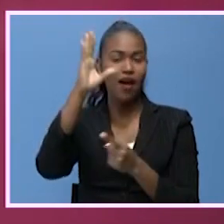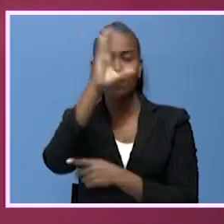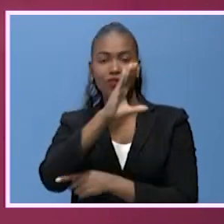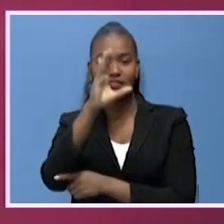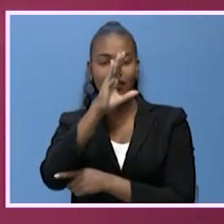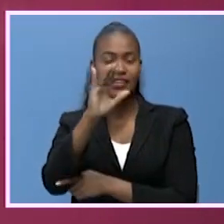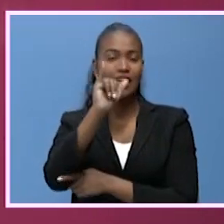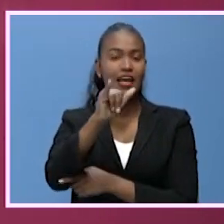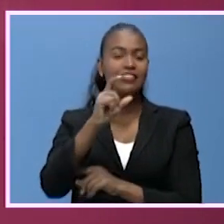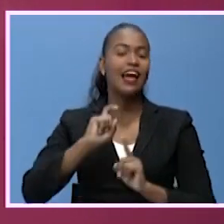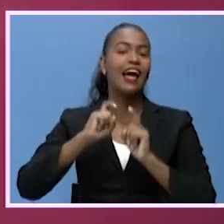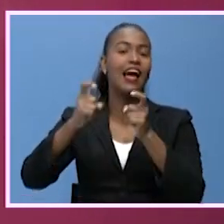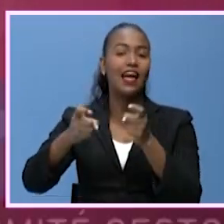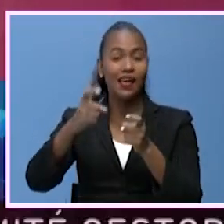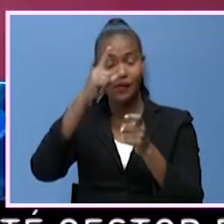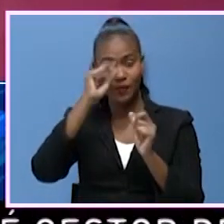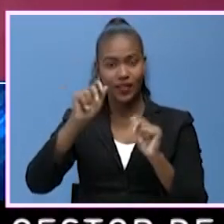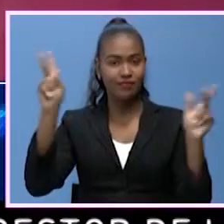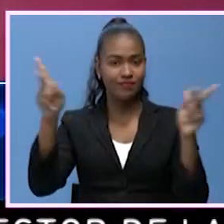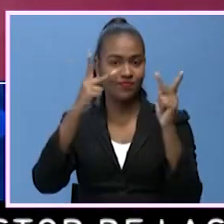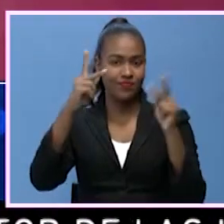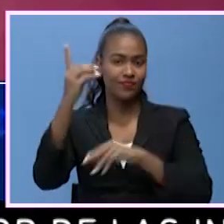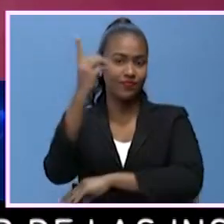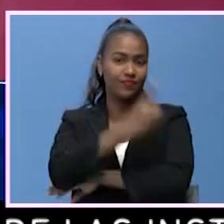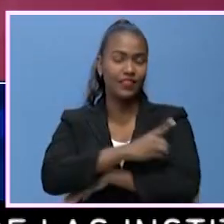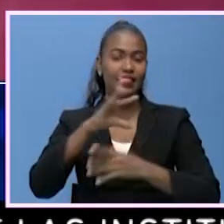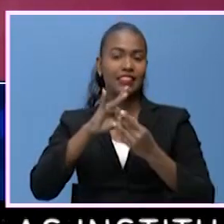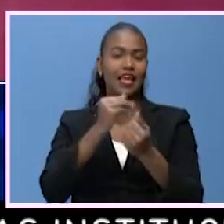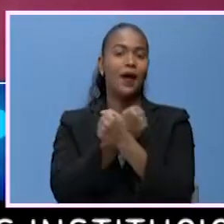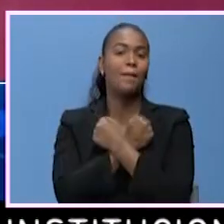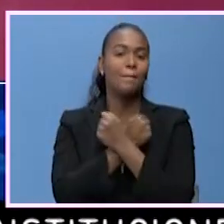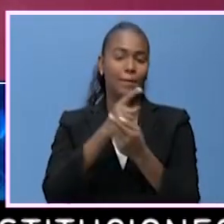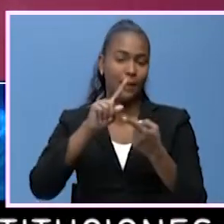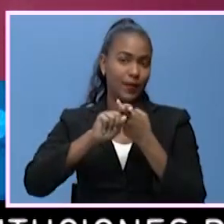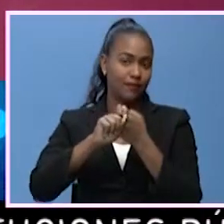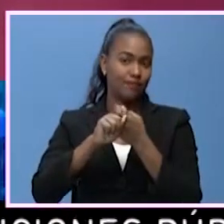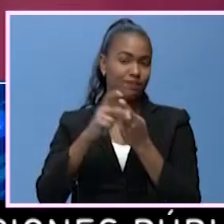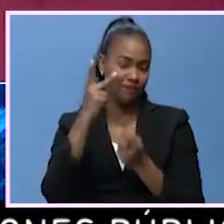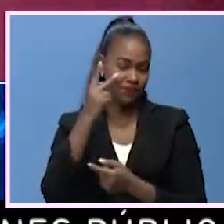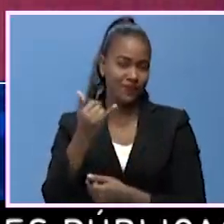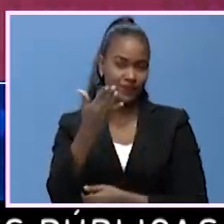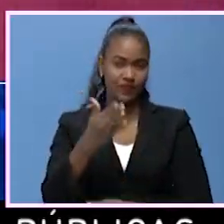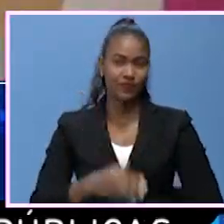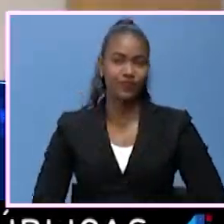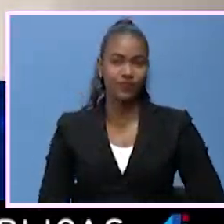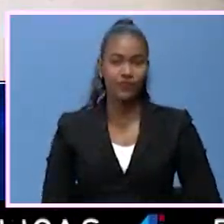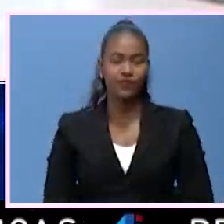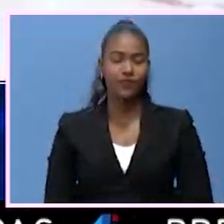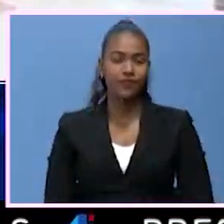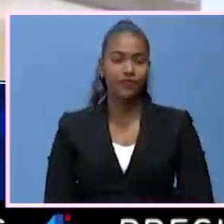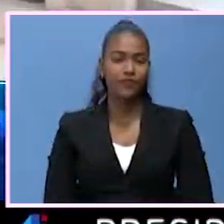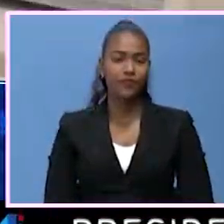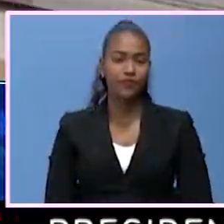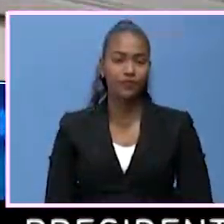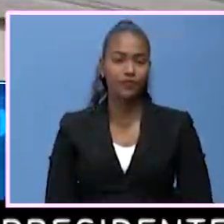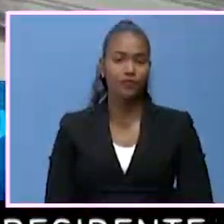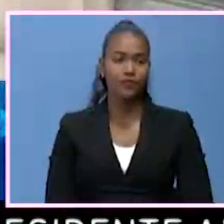buscar ese obsequio para celebrar el Día del Amor y la Amistad. Acompáñenme.